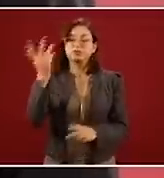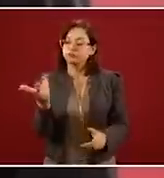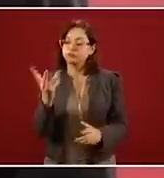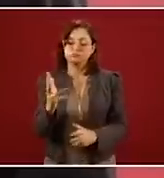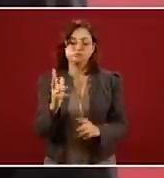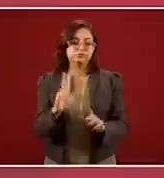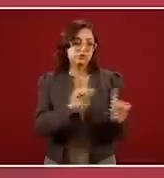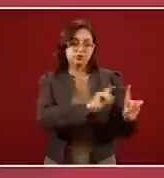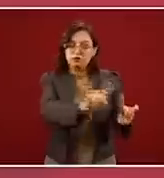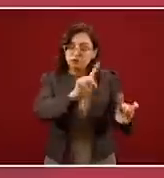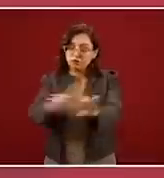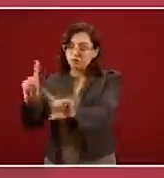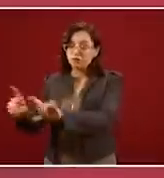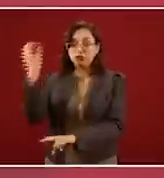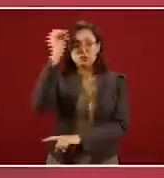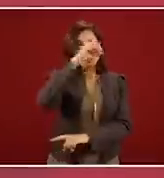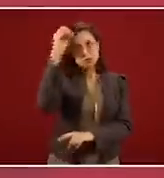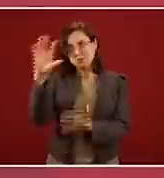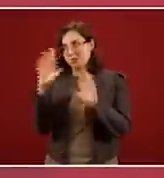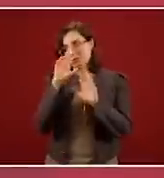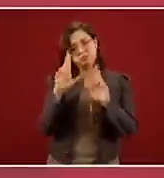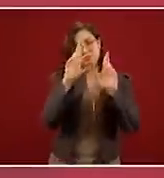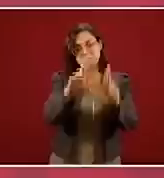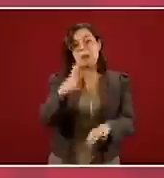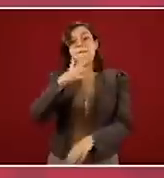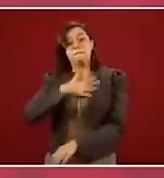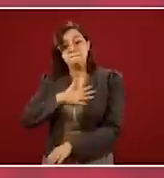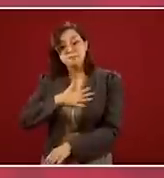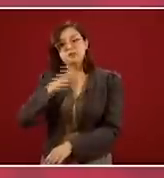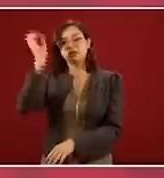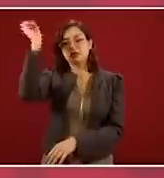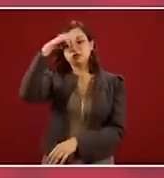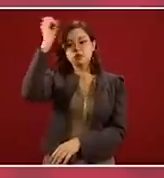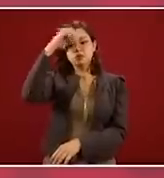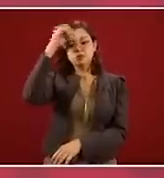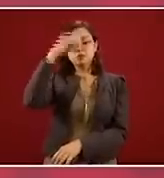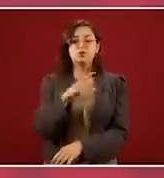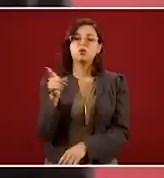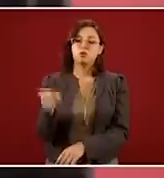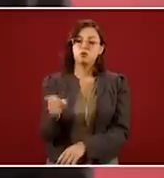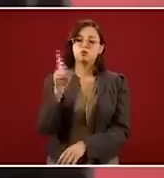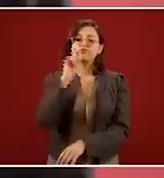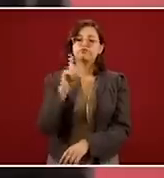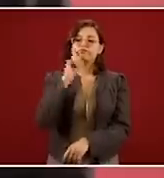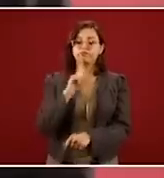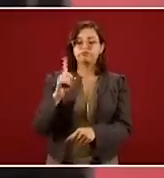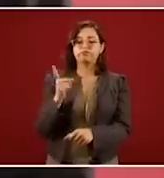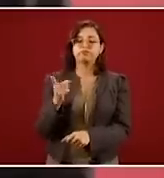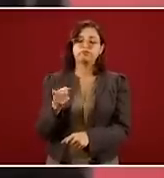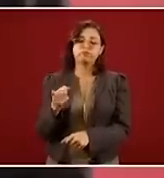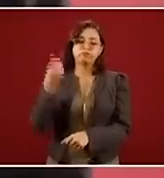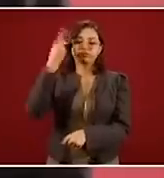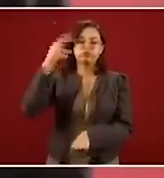respeto la opinión de otros. Le tengo confianza a